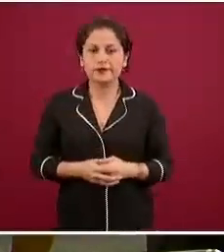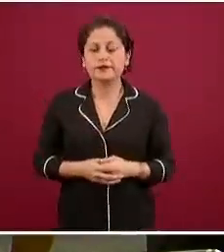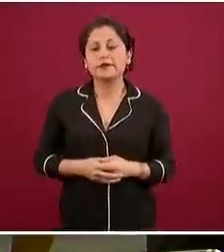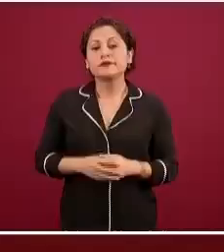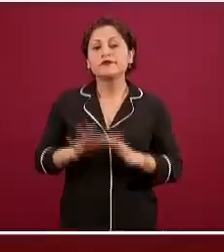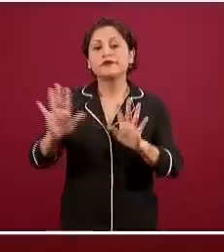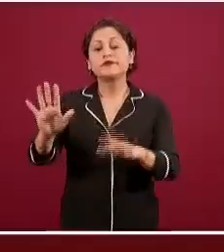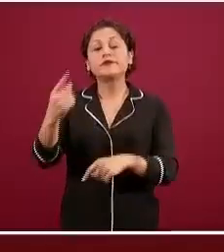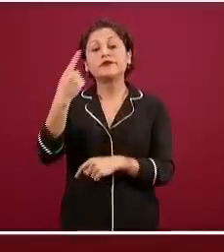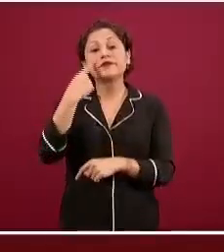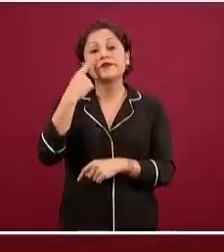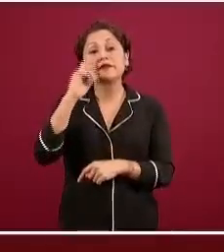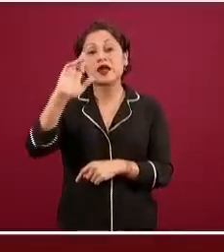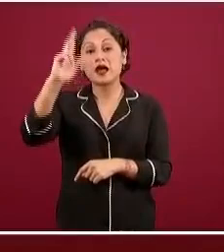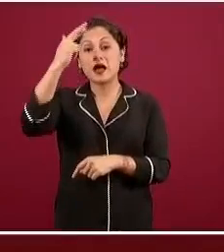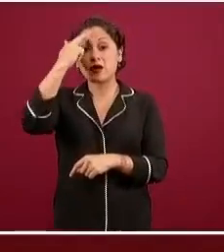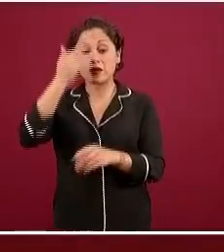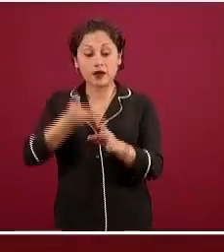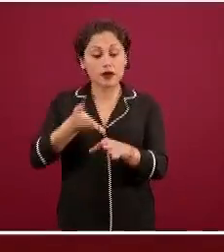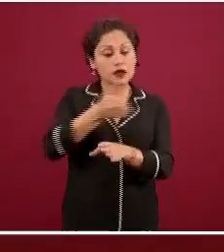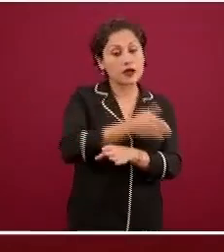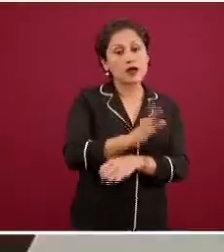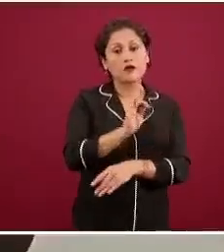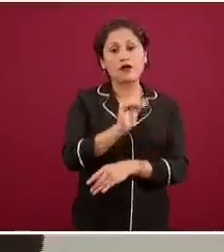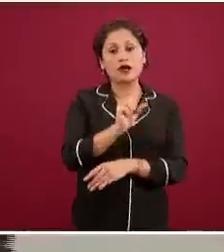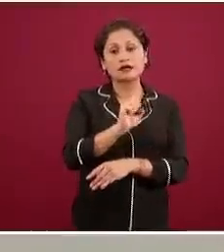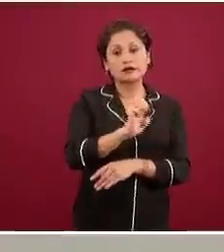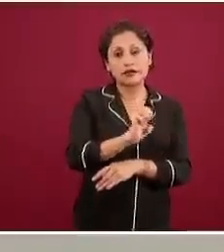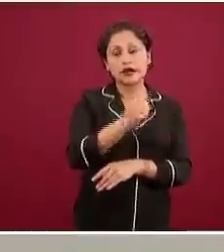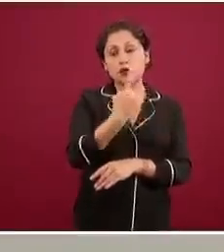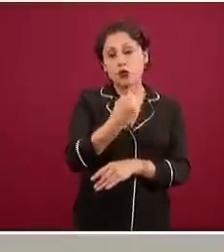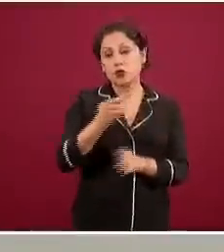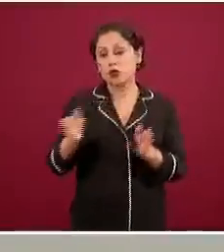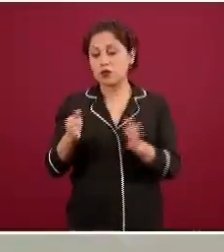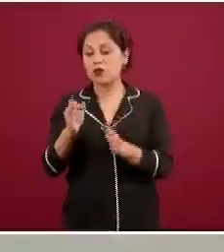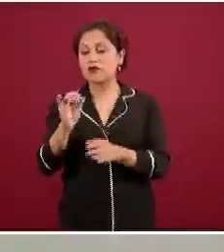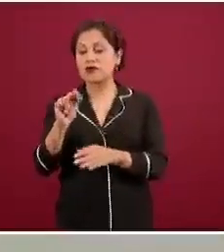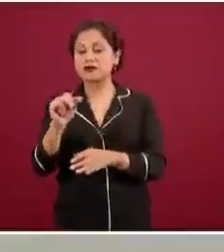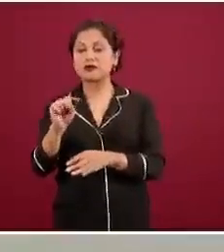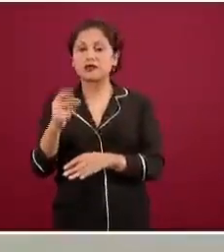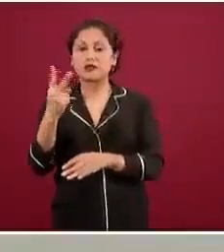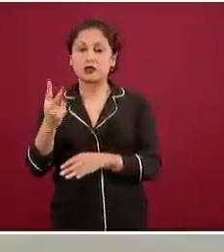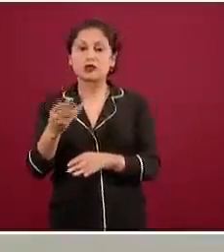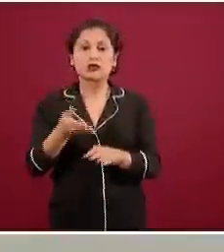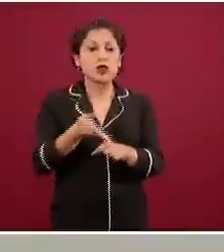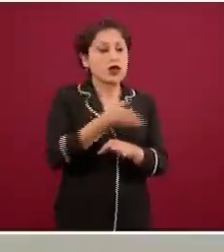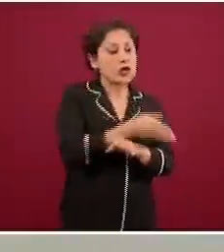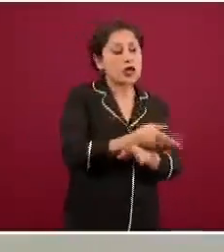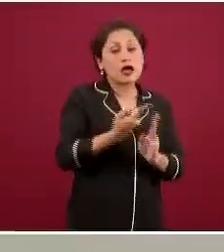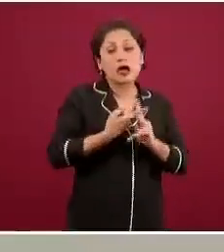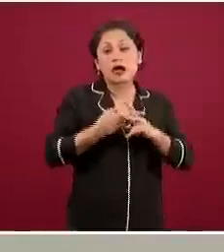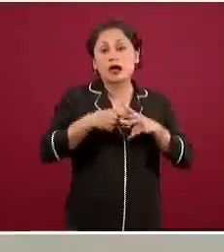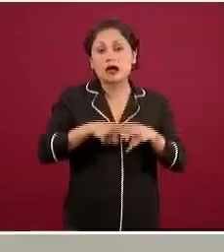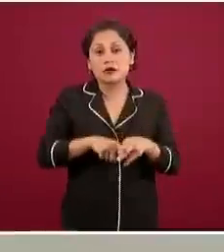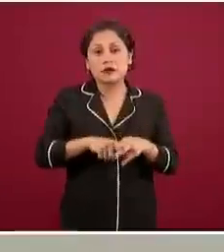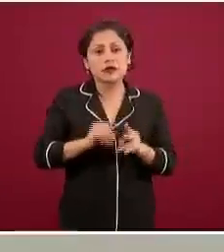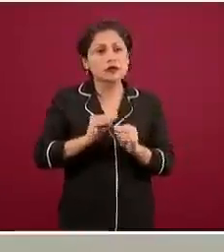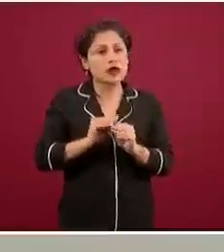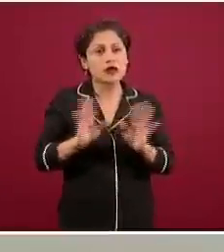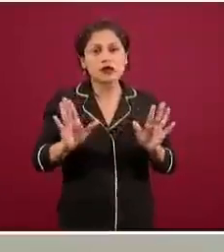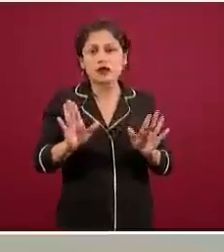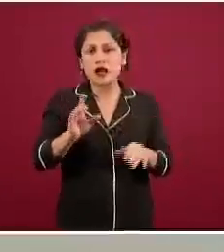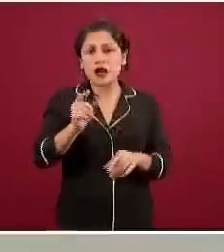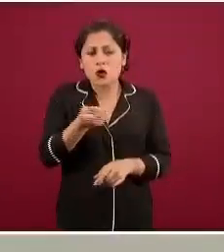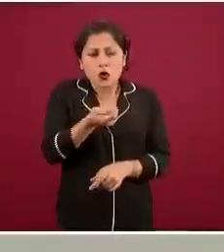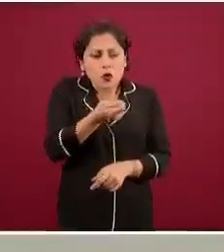Recuerden lo que dijimos en fase 1 y fase 2. Al inicio uno tiene una realidad muy manejable porque hay muy poquitos casos.